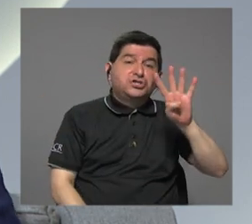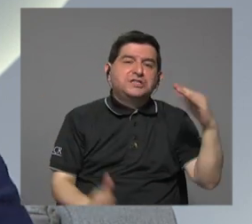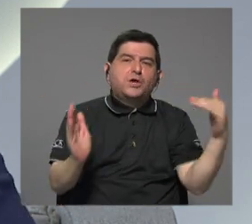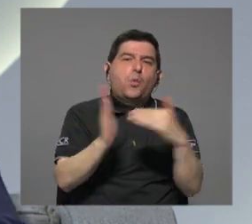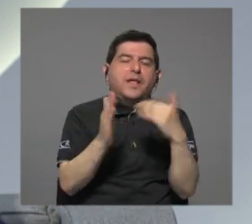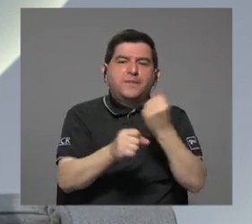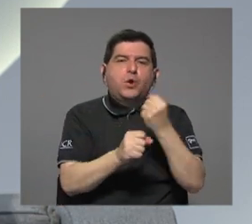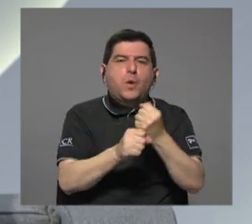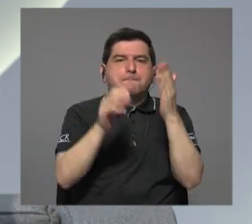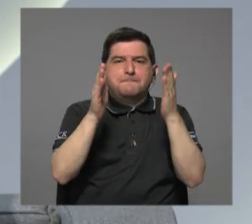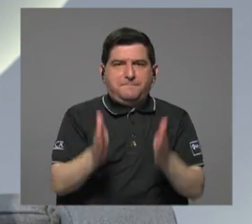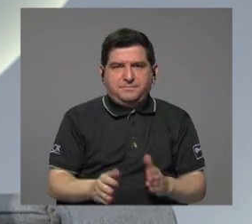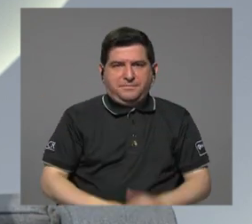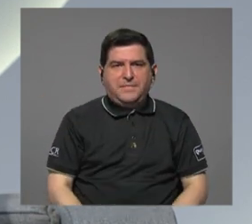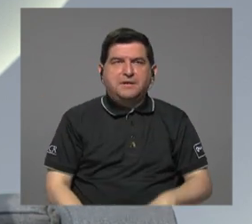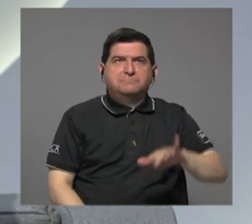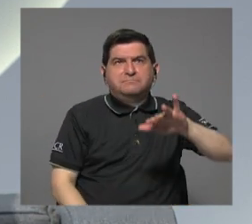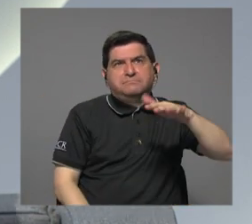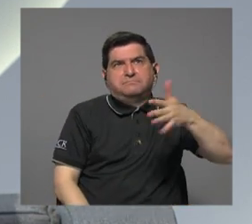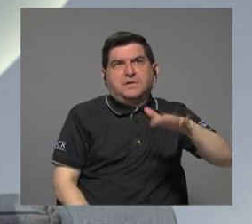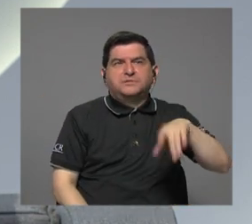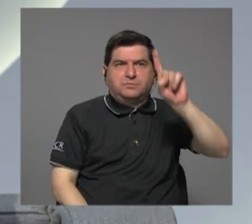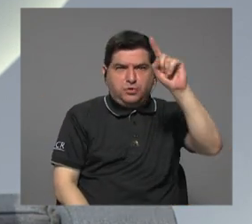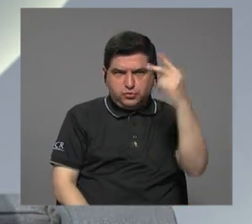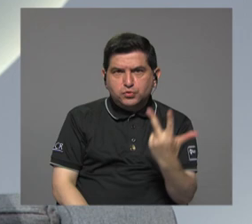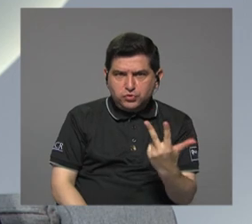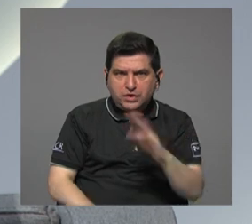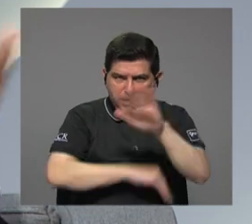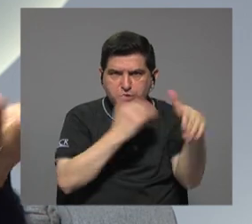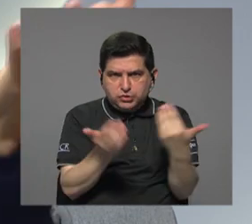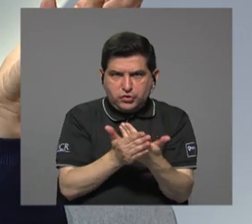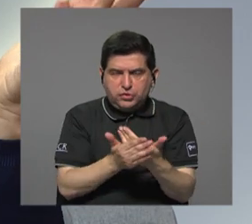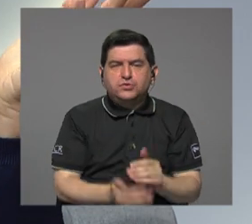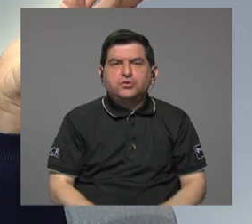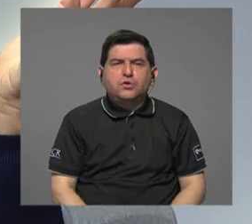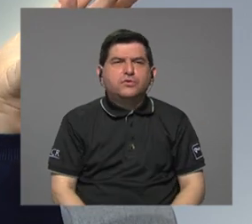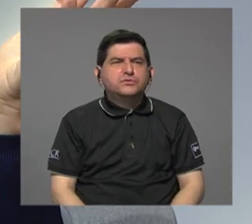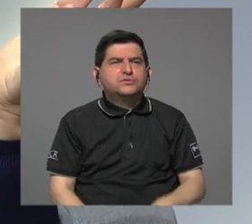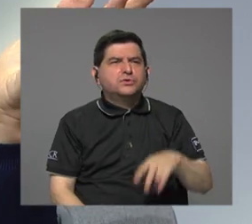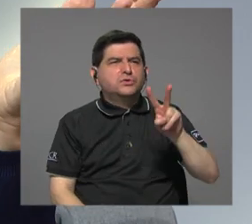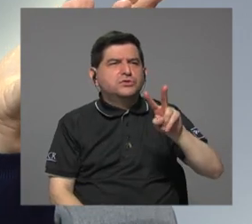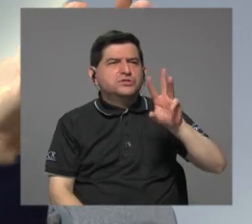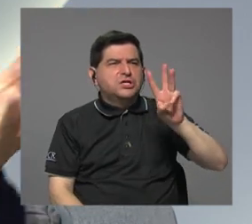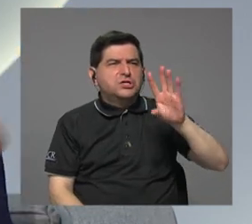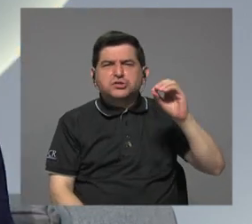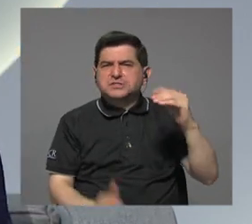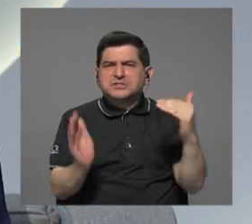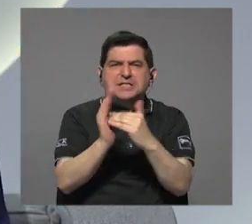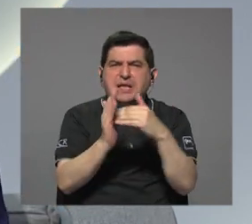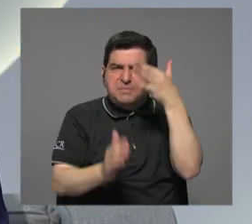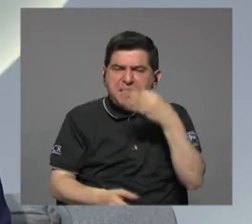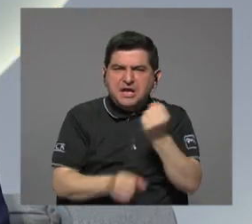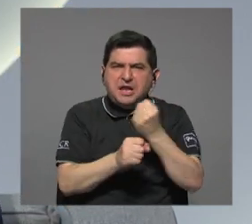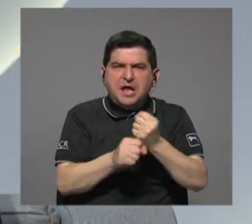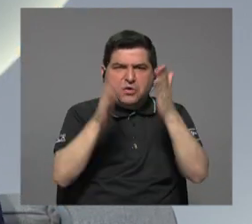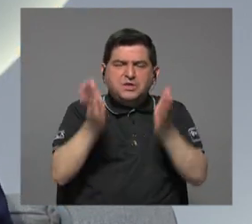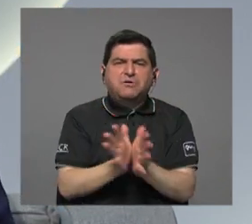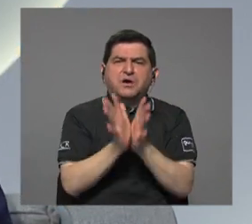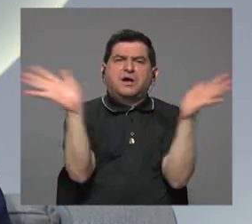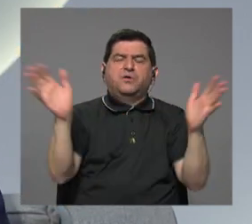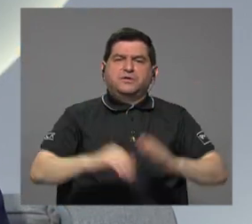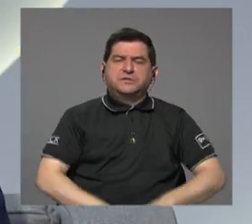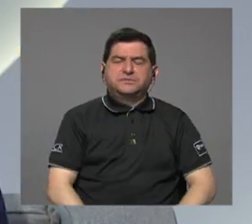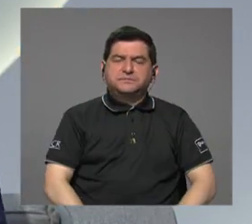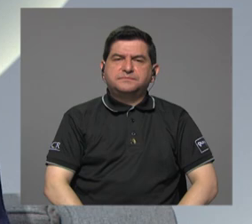trabajadores de una masa más o menos que hace una tercera del total de 260.000 me parece empleados y empleadas públicas